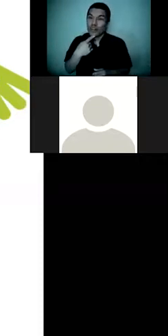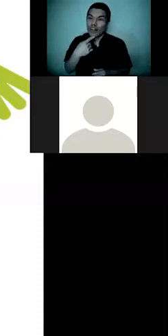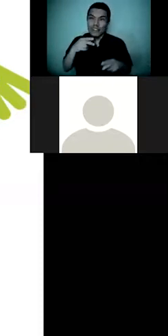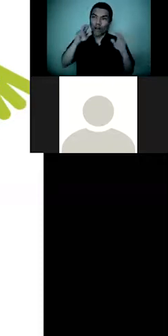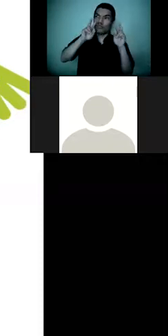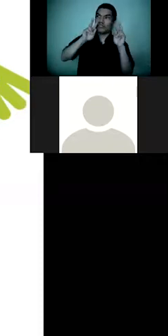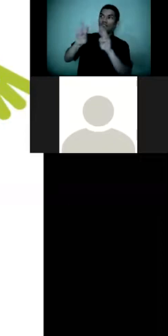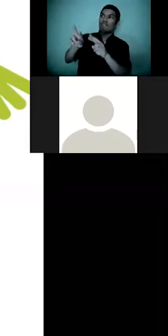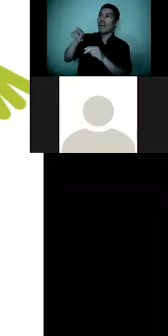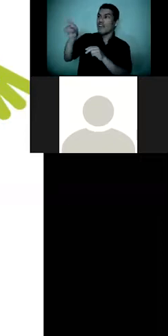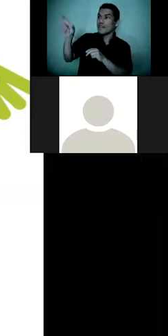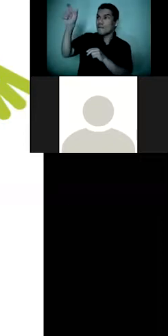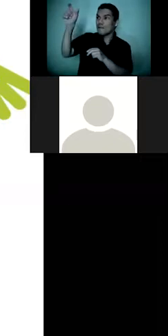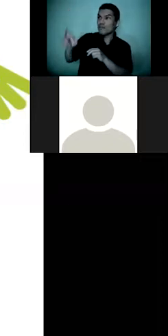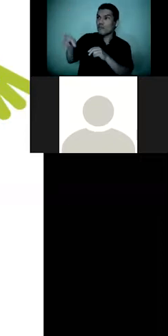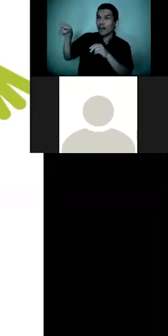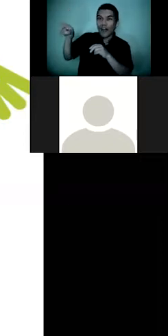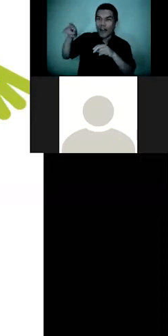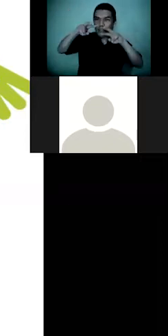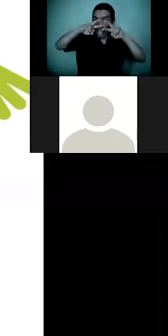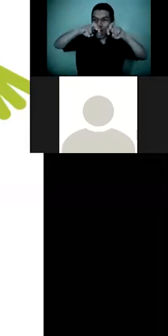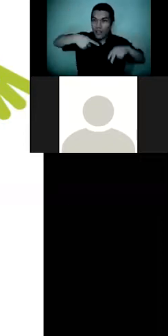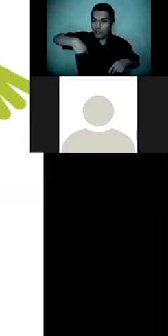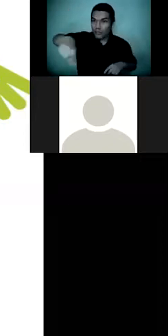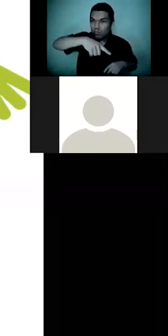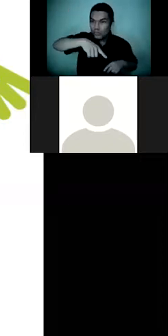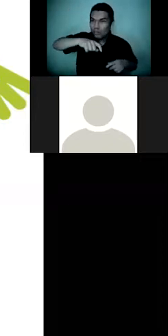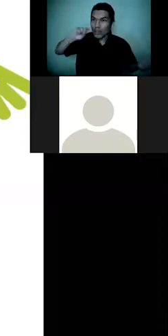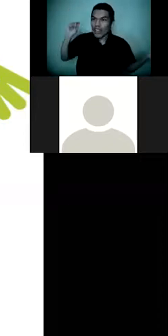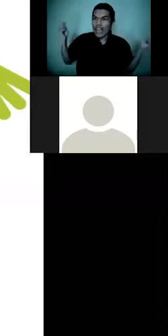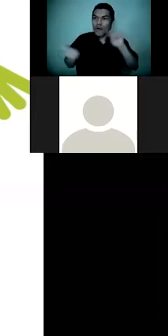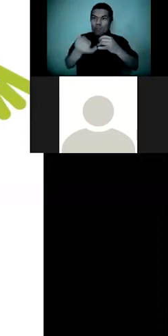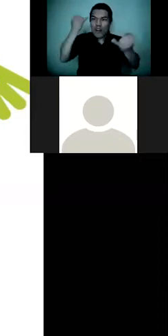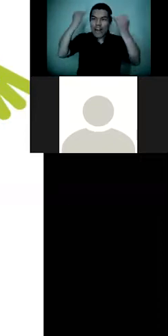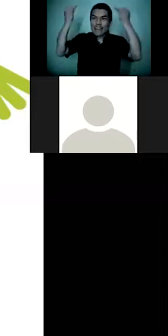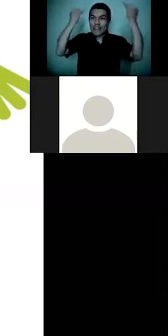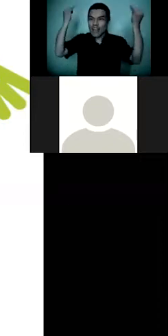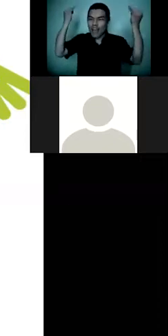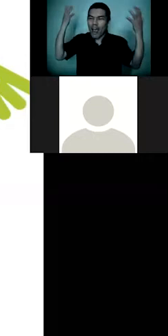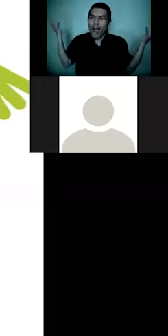cosas. La comunidad sorda se veía. Porque él comenzó a